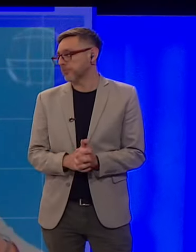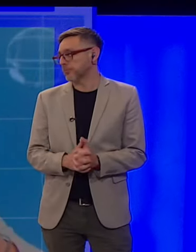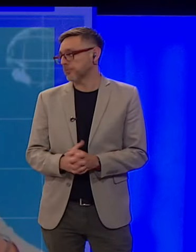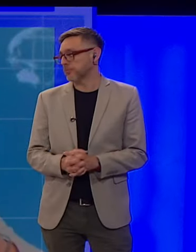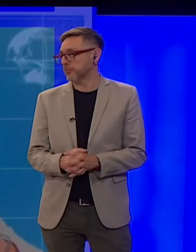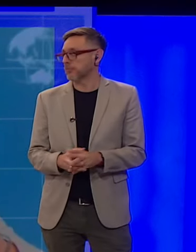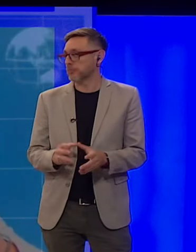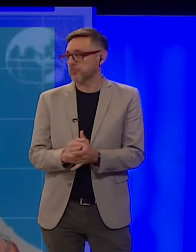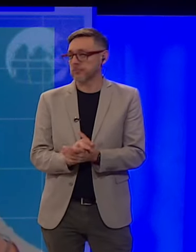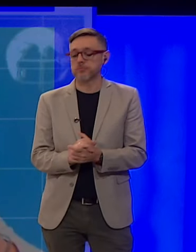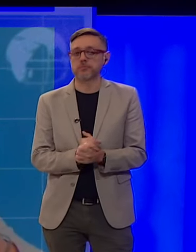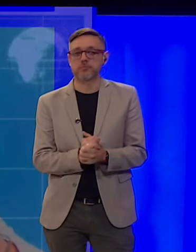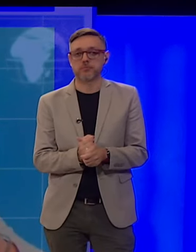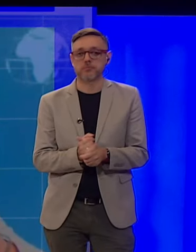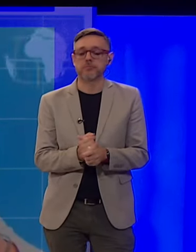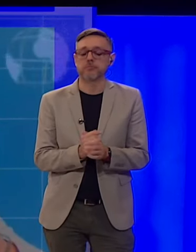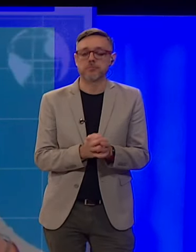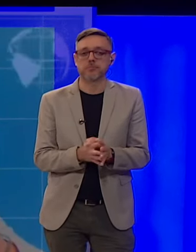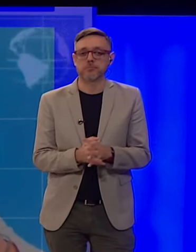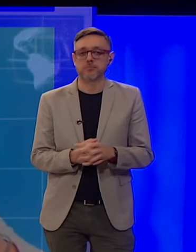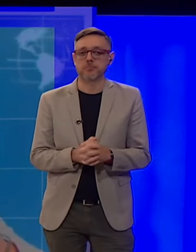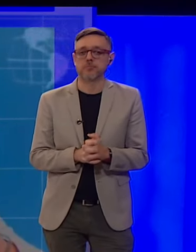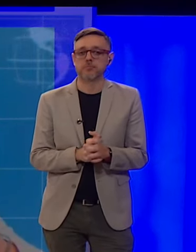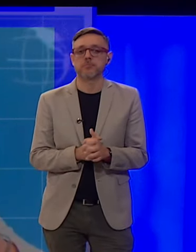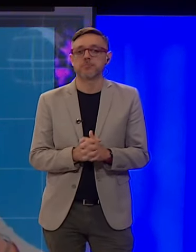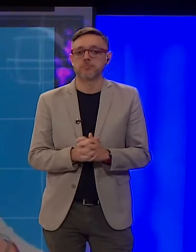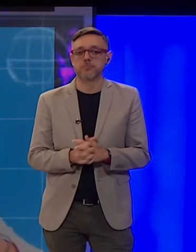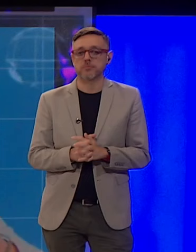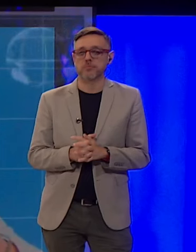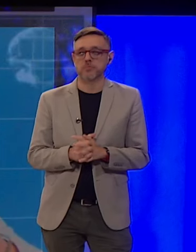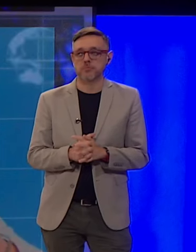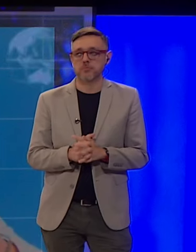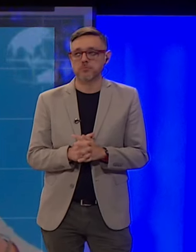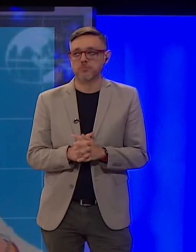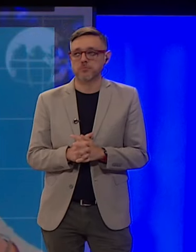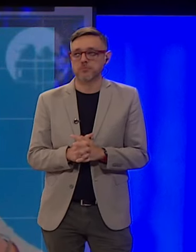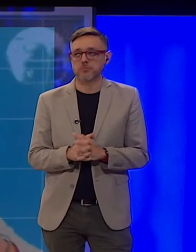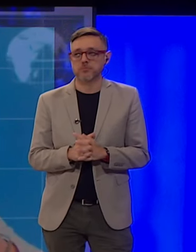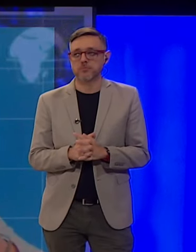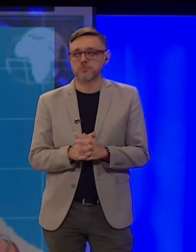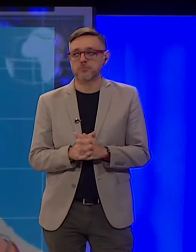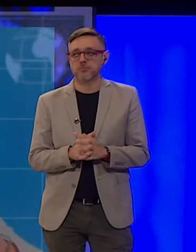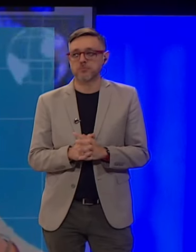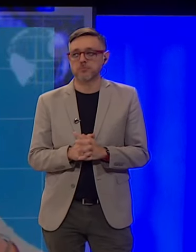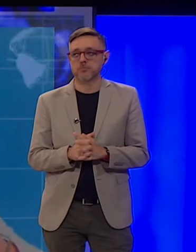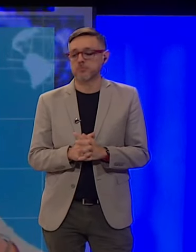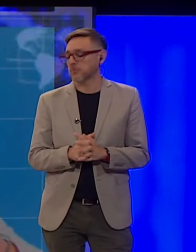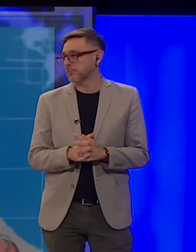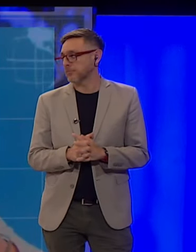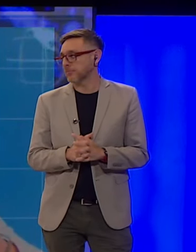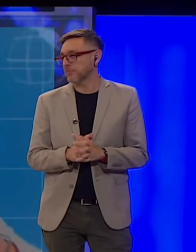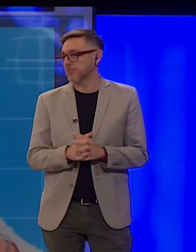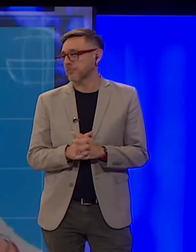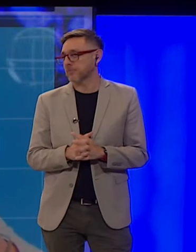pasamos al ámbito político, porque fue sin ningún lugar a duda la noticia del fin de semana, la reaparición de la vicepresidenta, de la